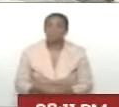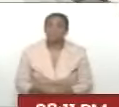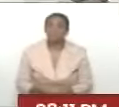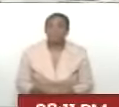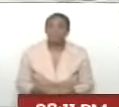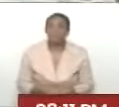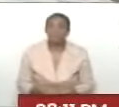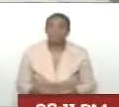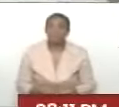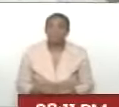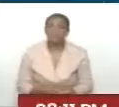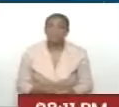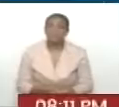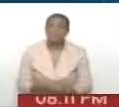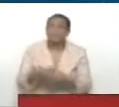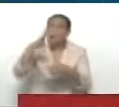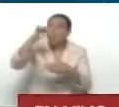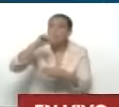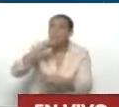Y